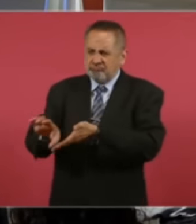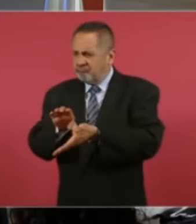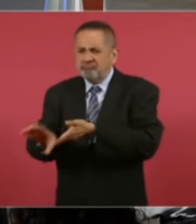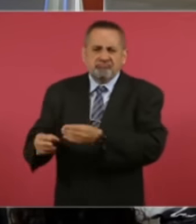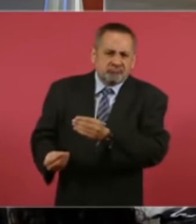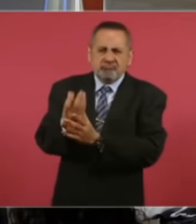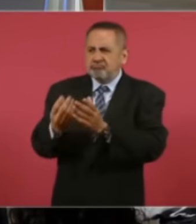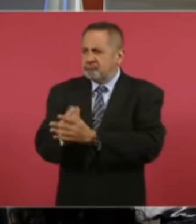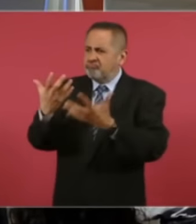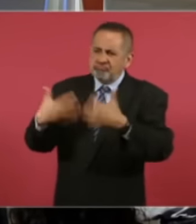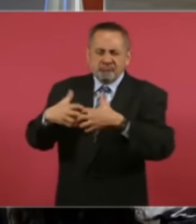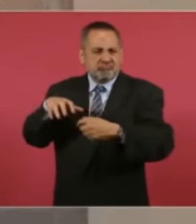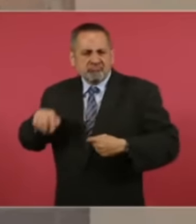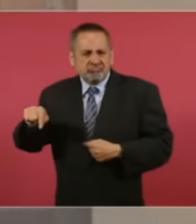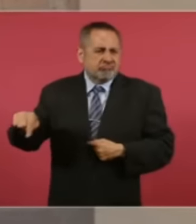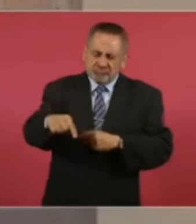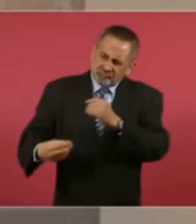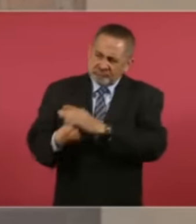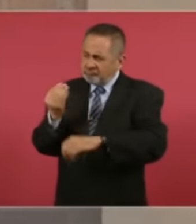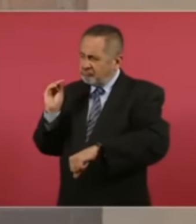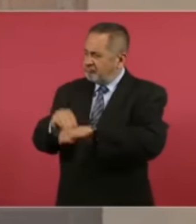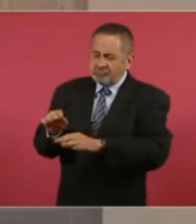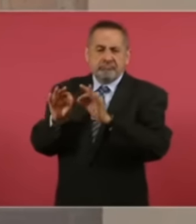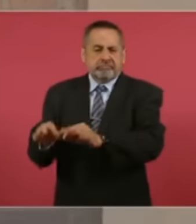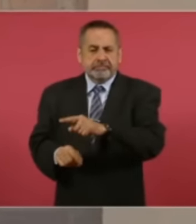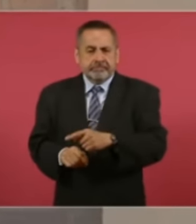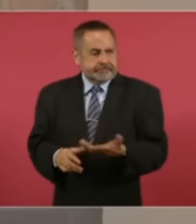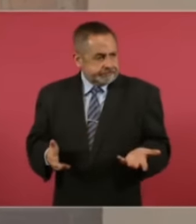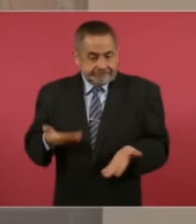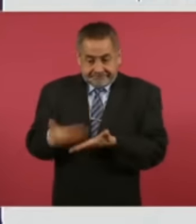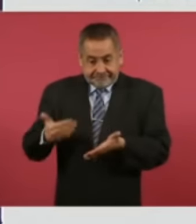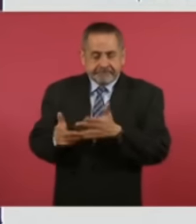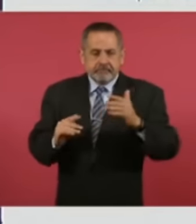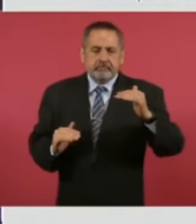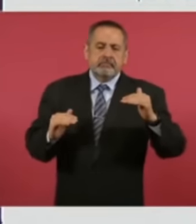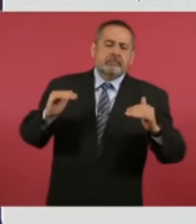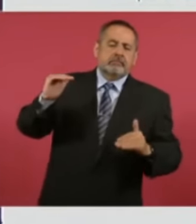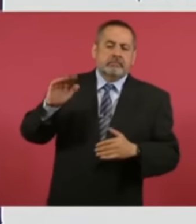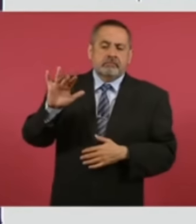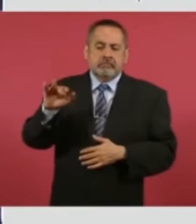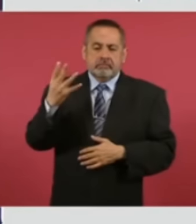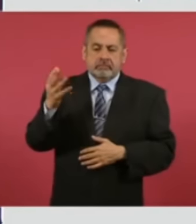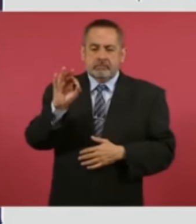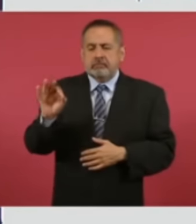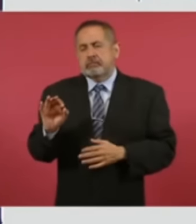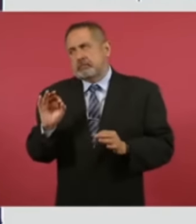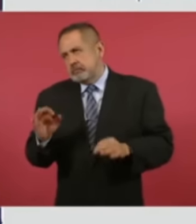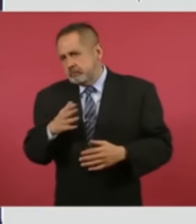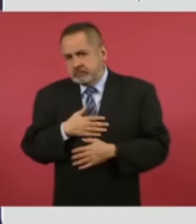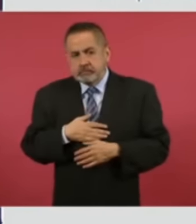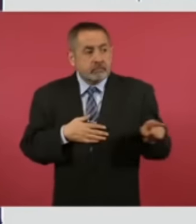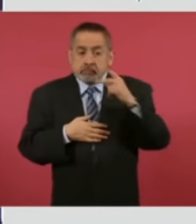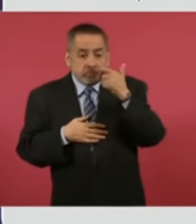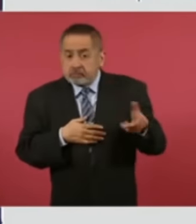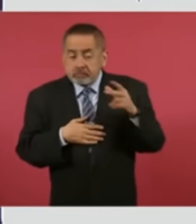nuevas, bueno, pues ya tenemos 54%. No, pero no quieren